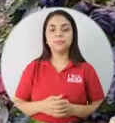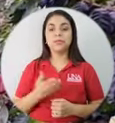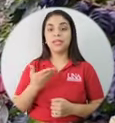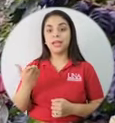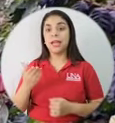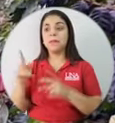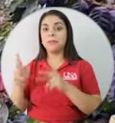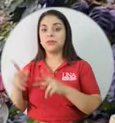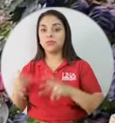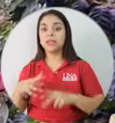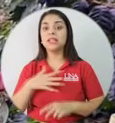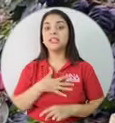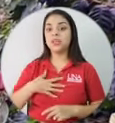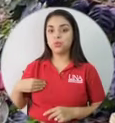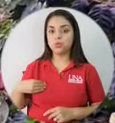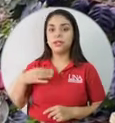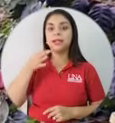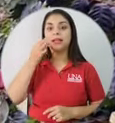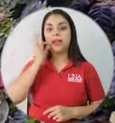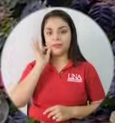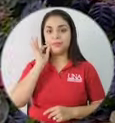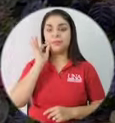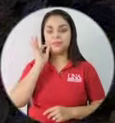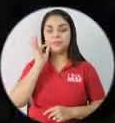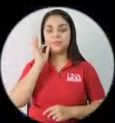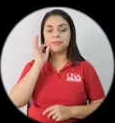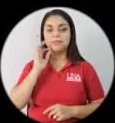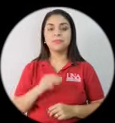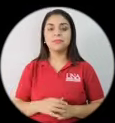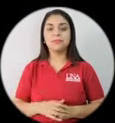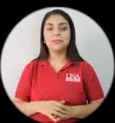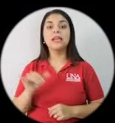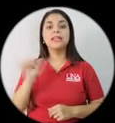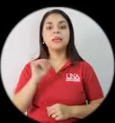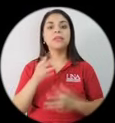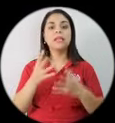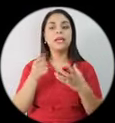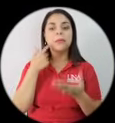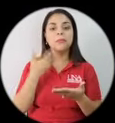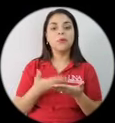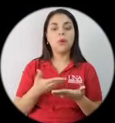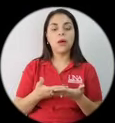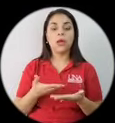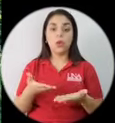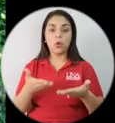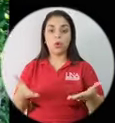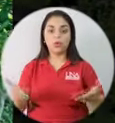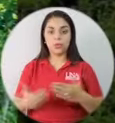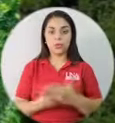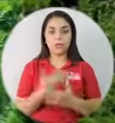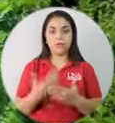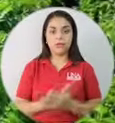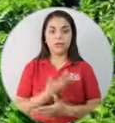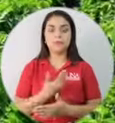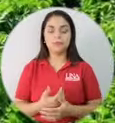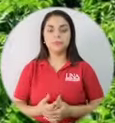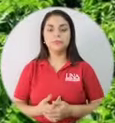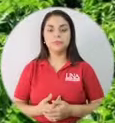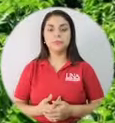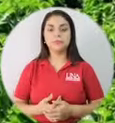cuenta que a muchas personas les gusta el café, que lo que se van también atreviendo a probar cosas